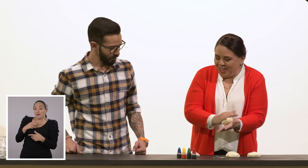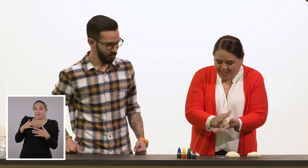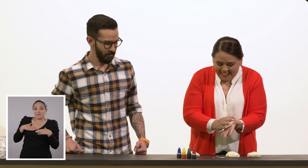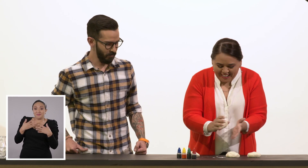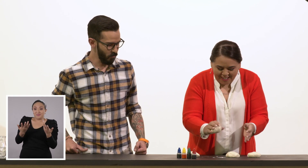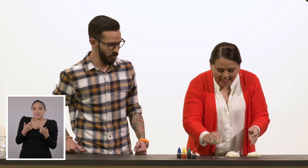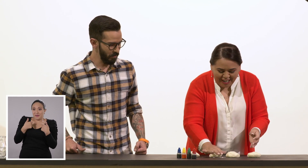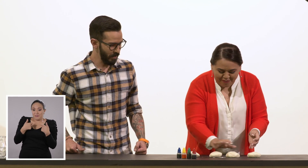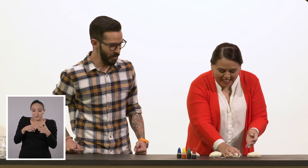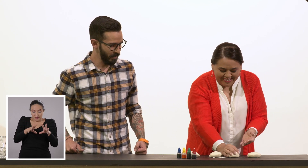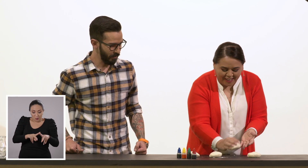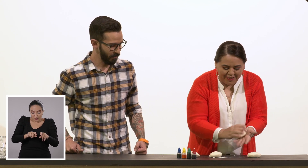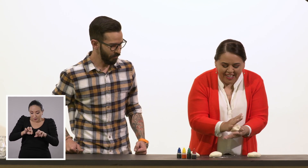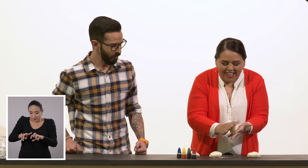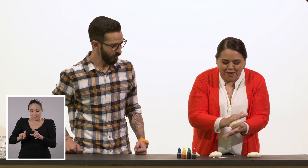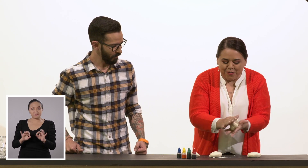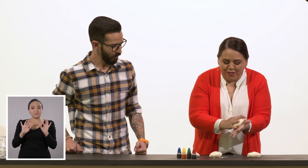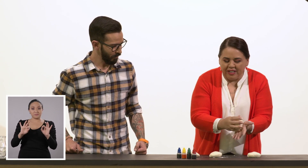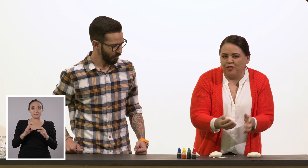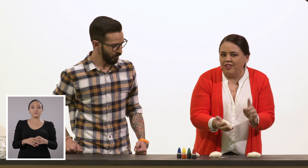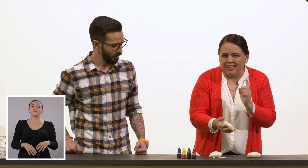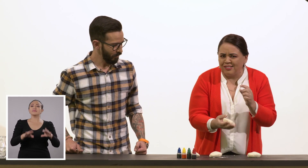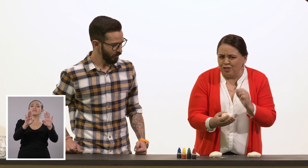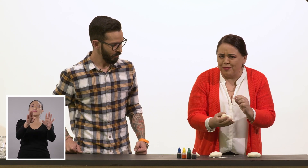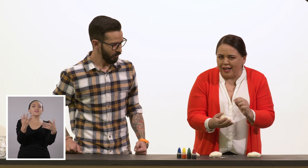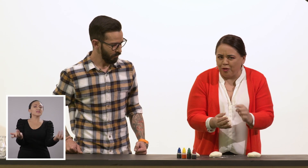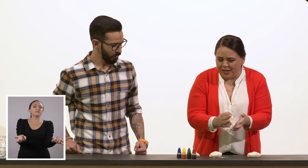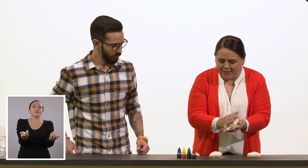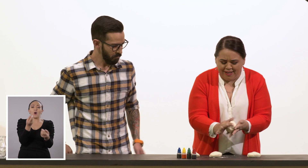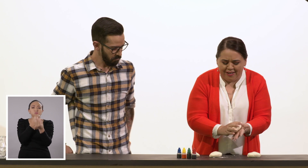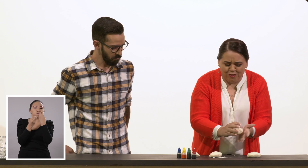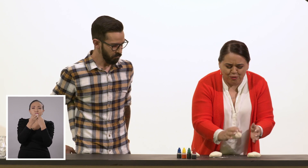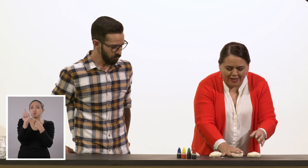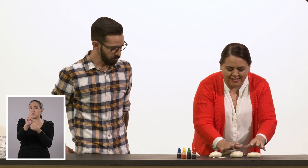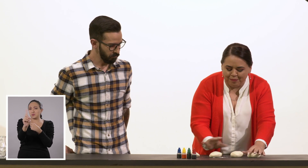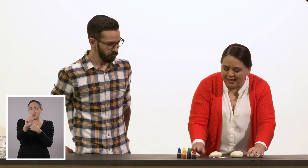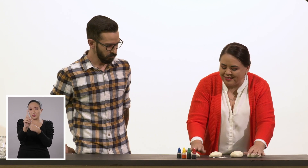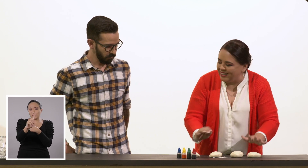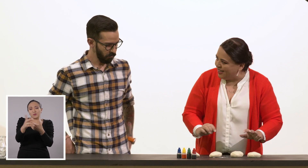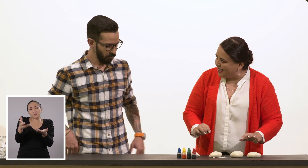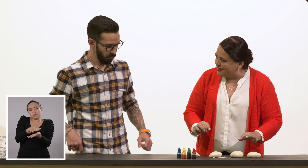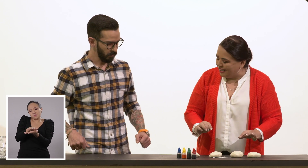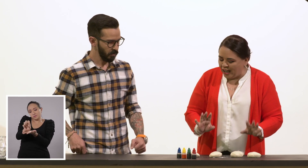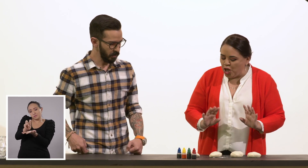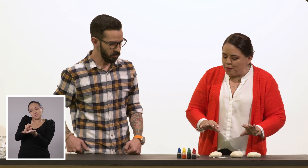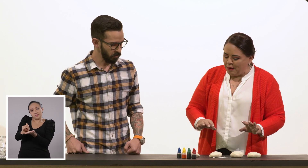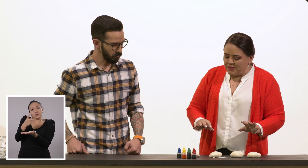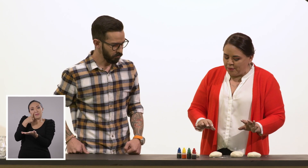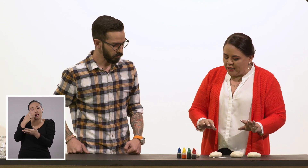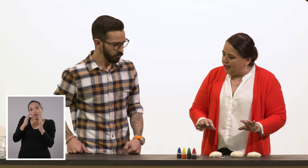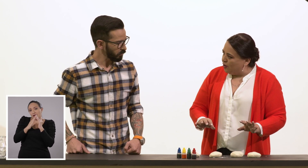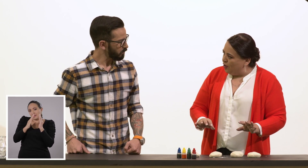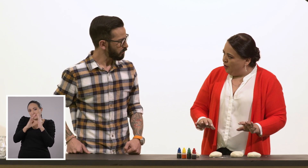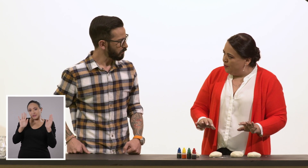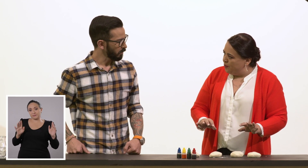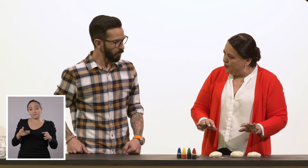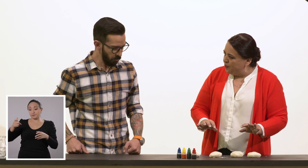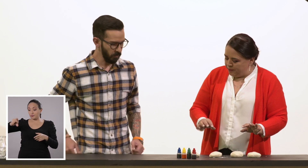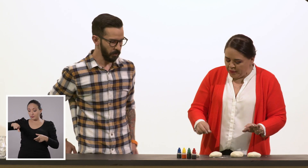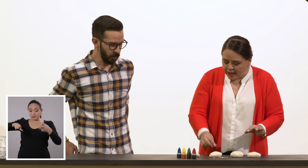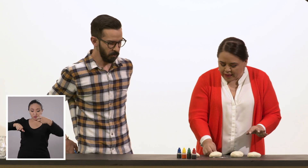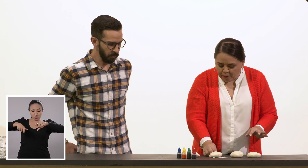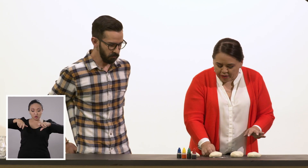porque me salió increíble la masa. Recuerde que esto no es para comer, ya. Esto es para hacer plastilina casera. Listo. ¿Vamos a ponerle color?